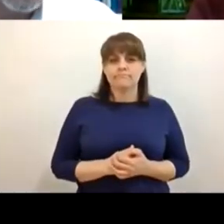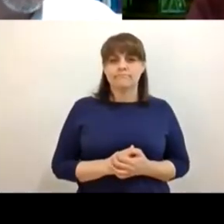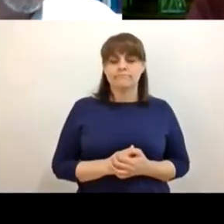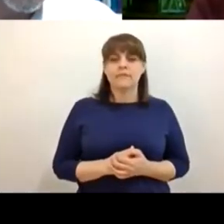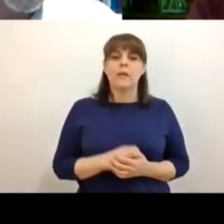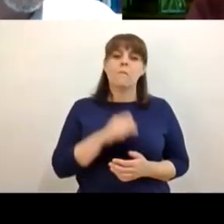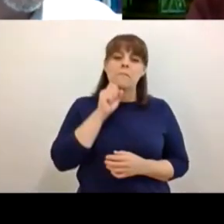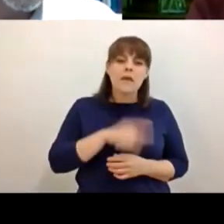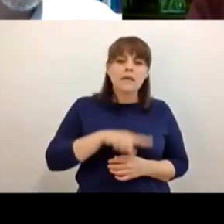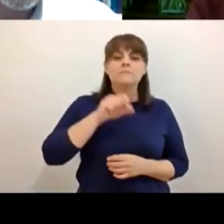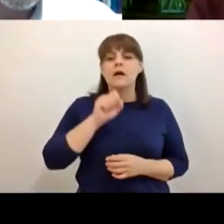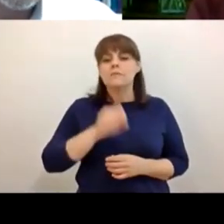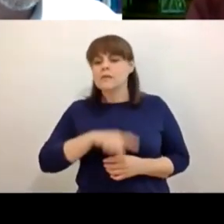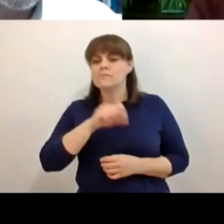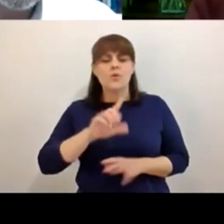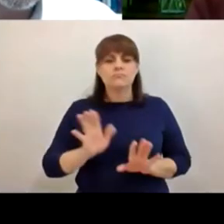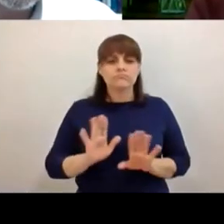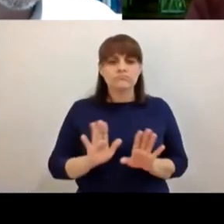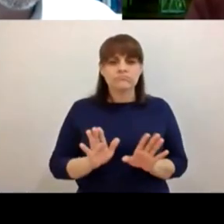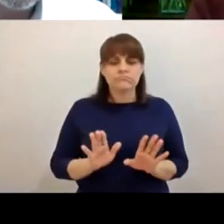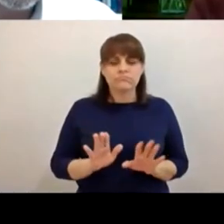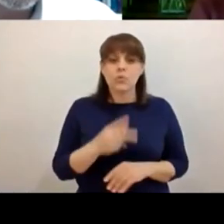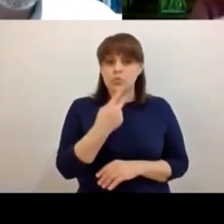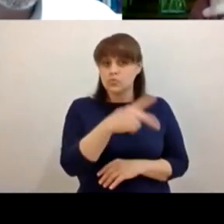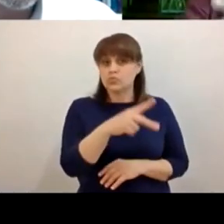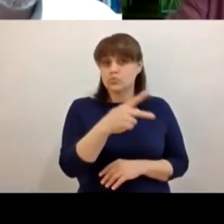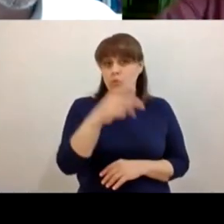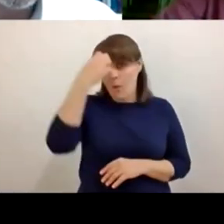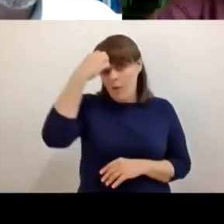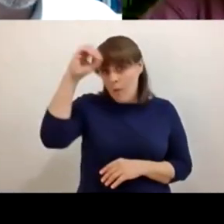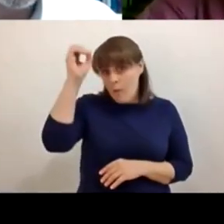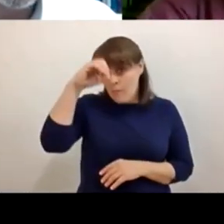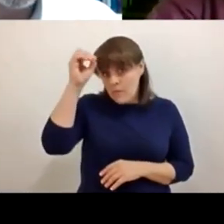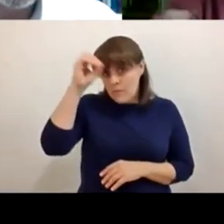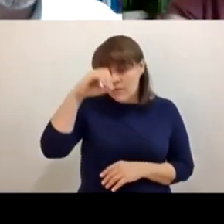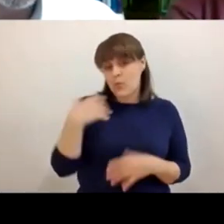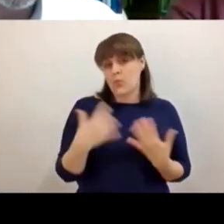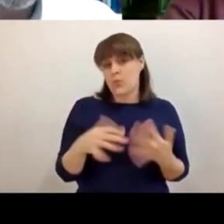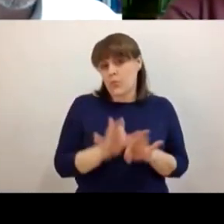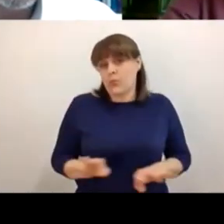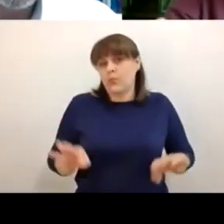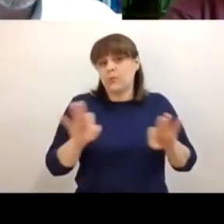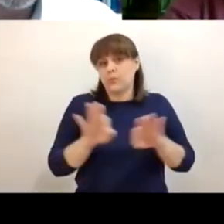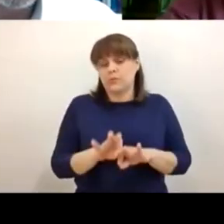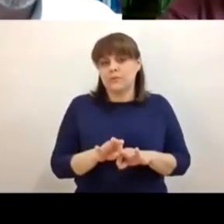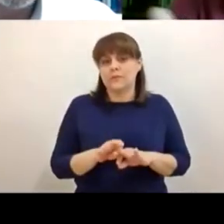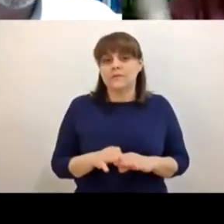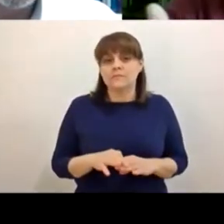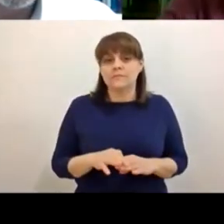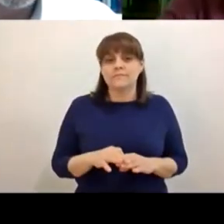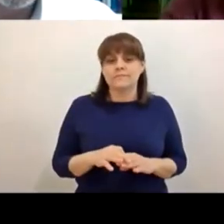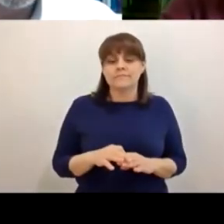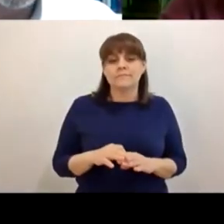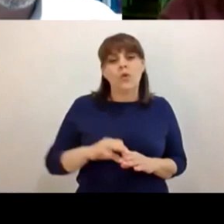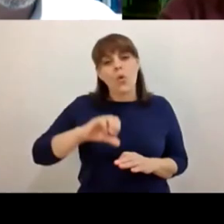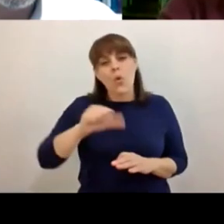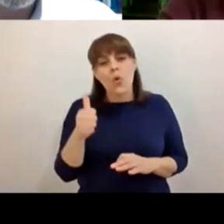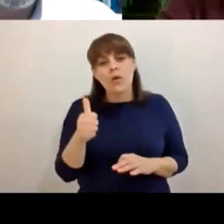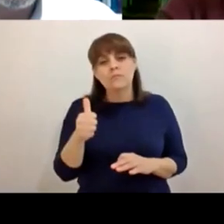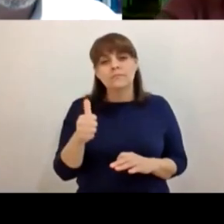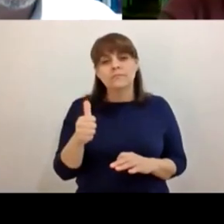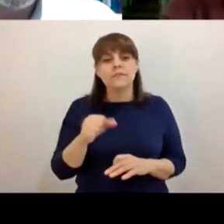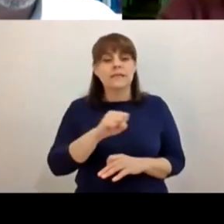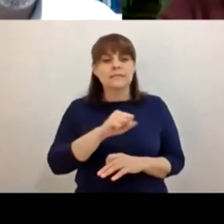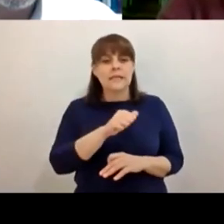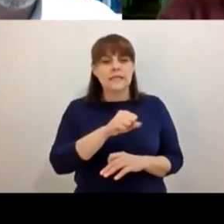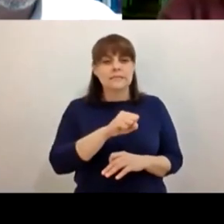de las muy, muy valiosas aportaciones de mis compañeros y compañeras. Quiero decir también, no sé si sabes que estar pendiente de